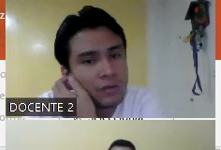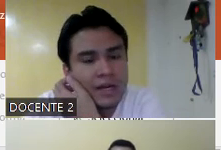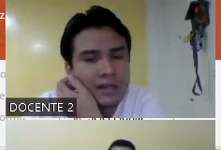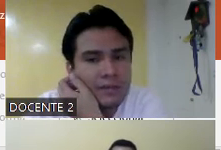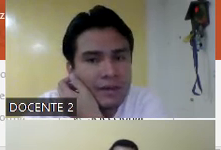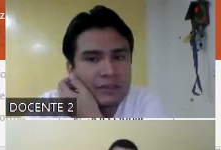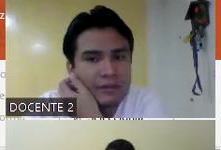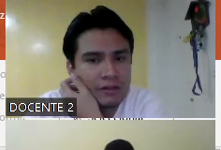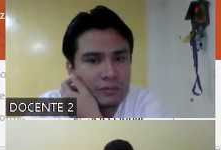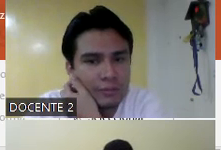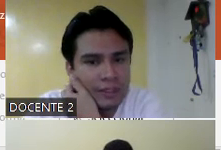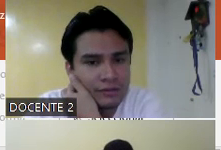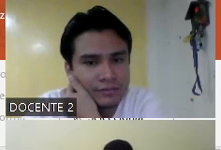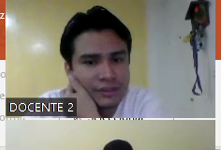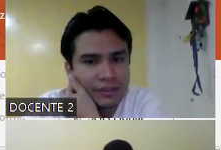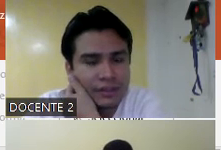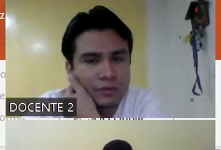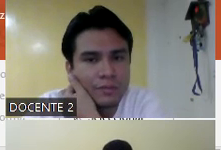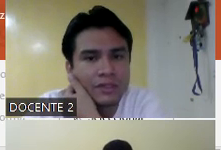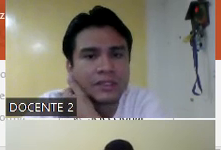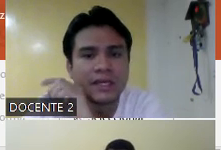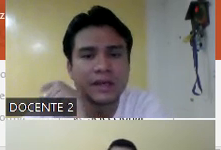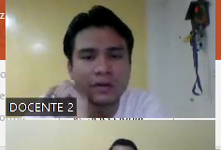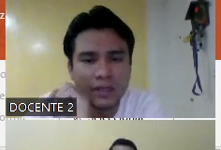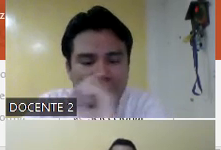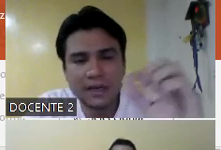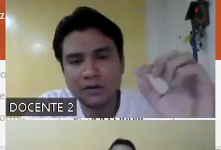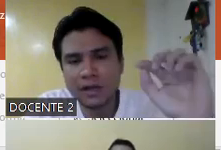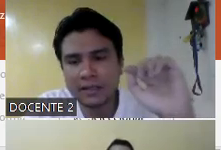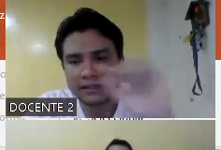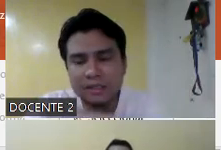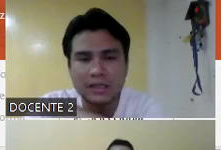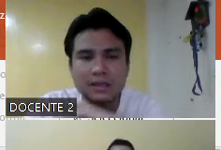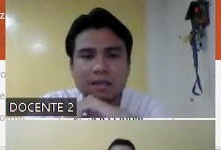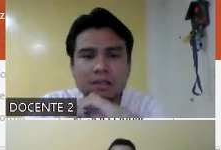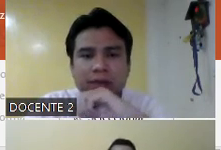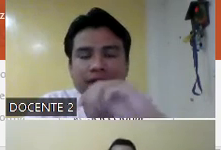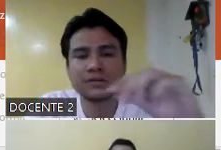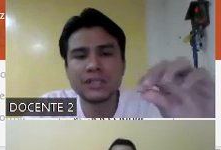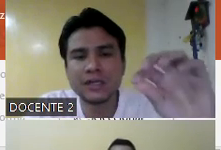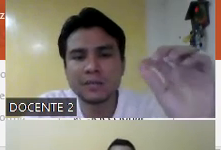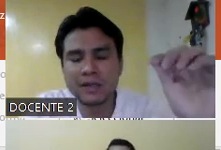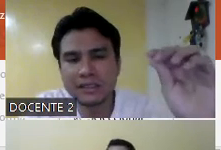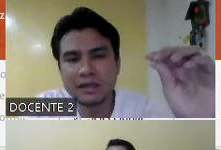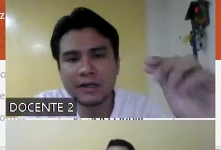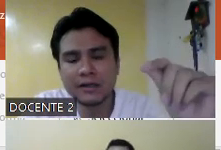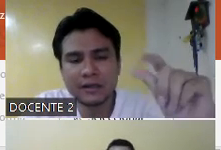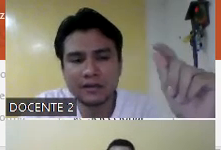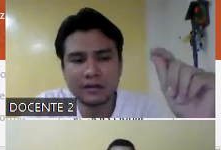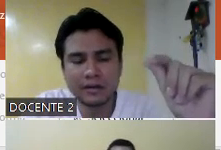Lo del umbral que habíamos hablado hace un momento, sí, es muy importante. Hay algo que antes de despedirnos ya y de